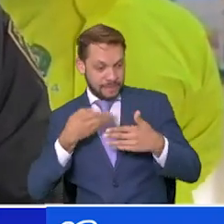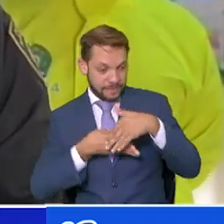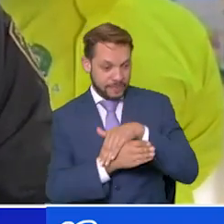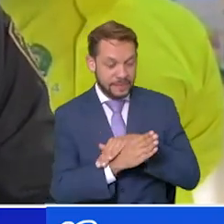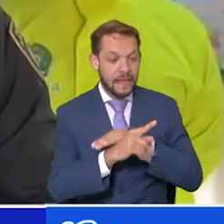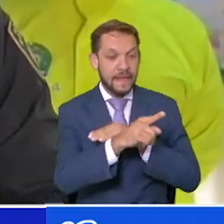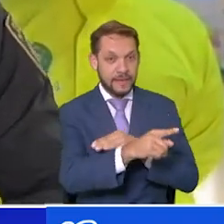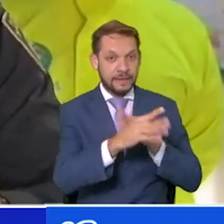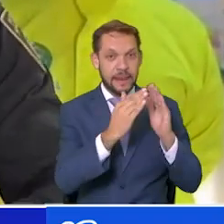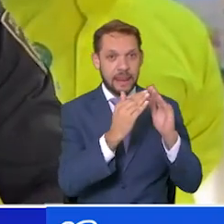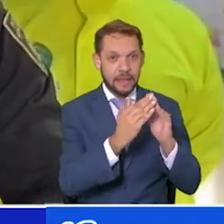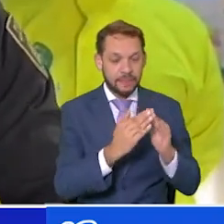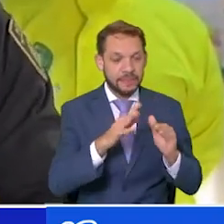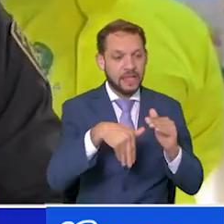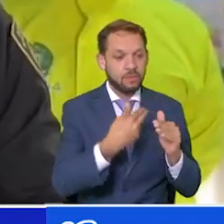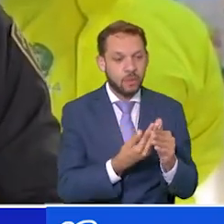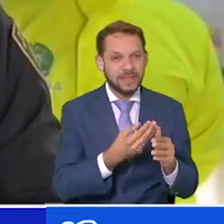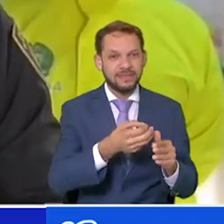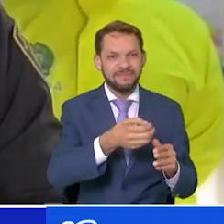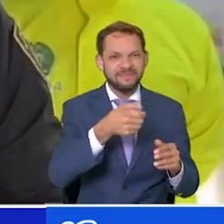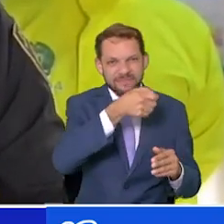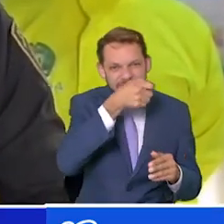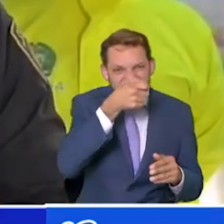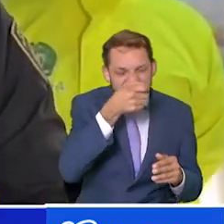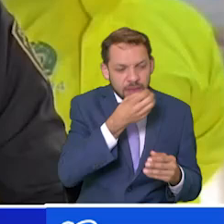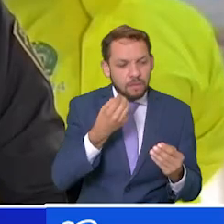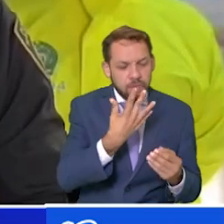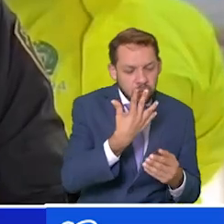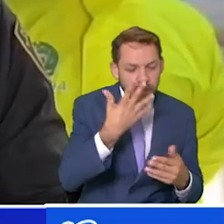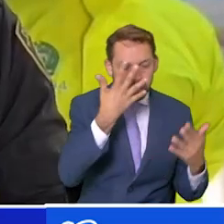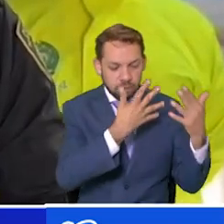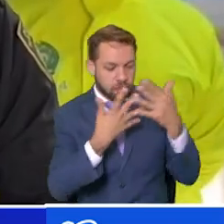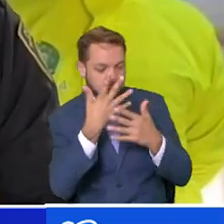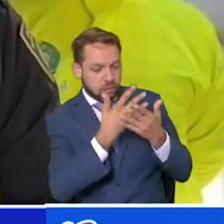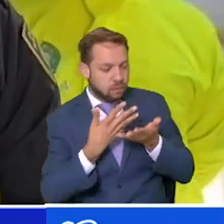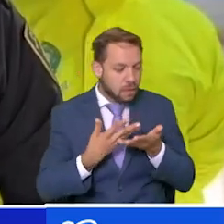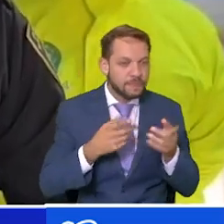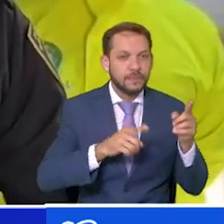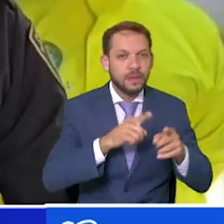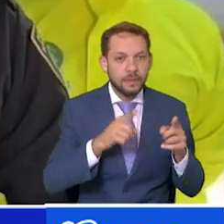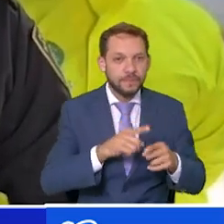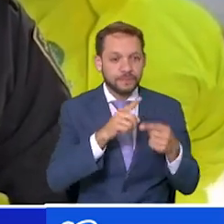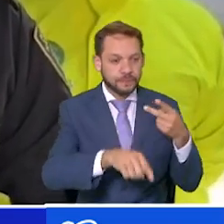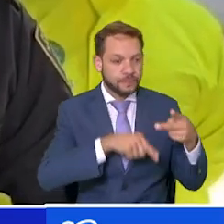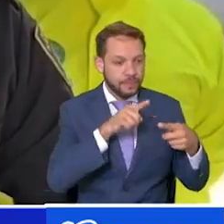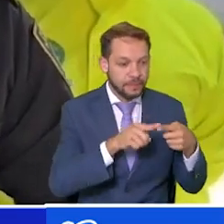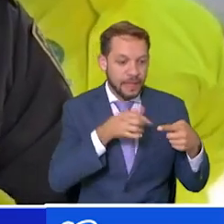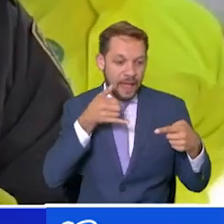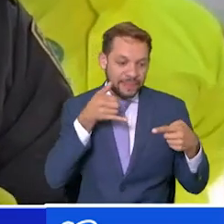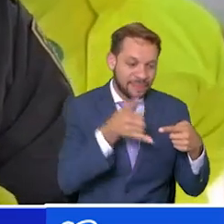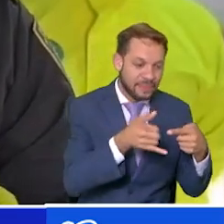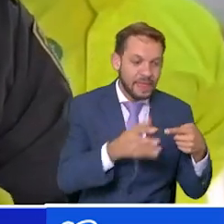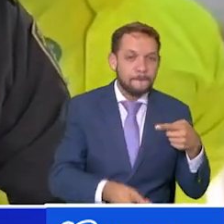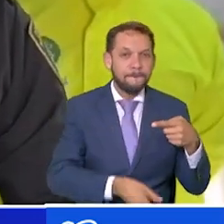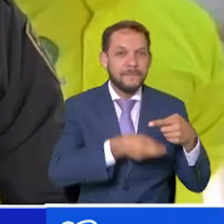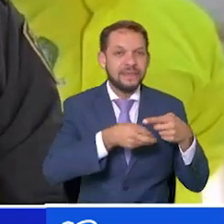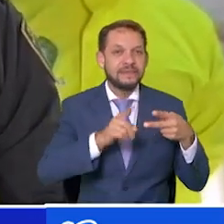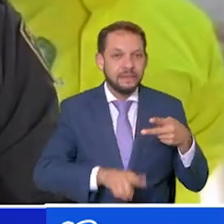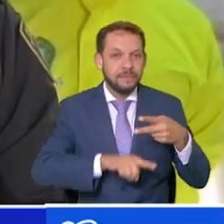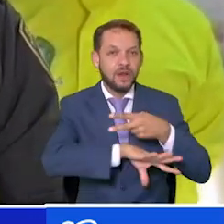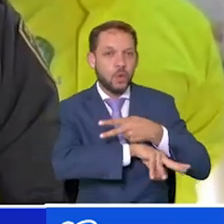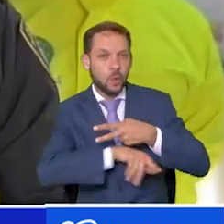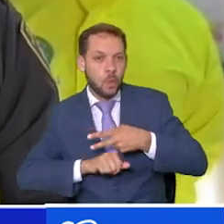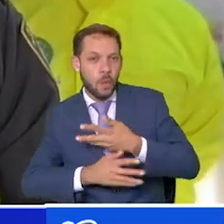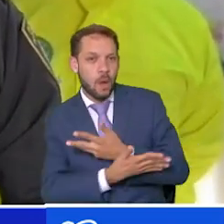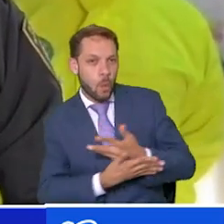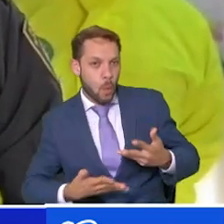sustancias soníferas y bajo el efecto de estas procedía no solamente a abusarlos sexualmente, sino a hurtar sus elementos